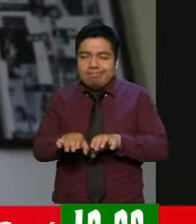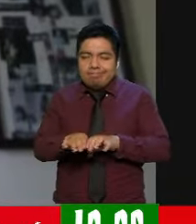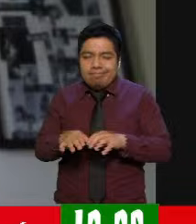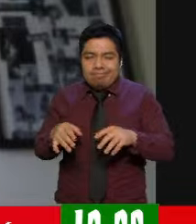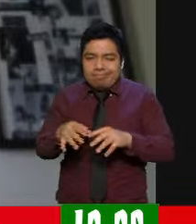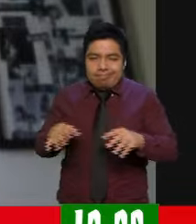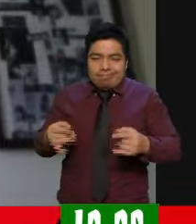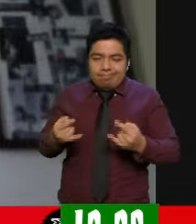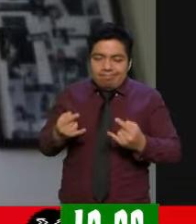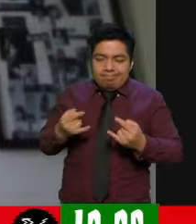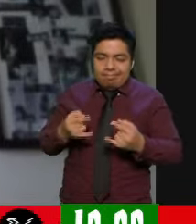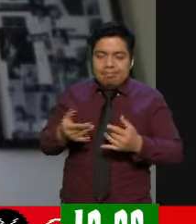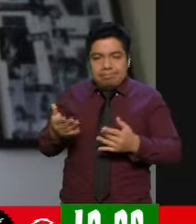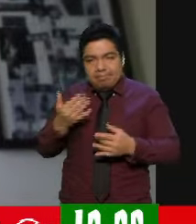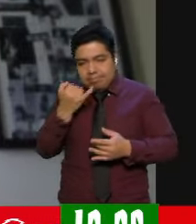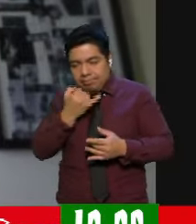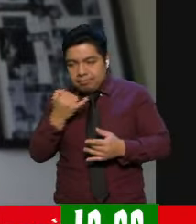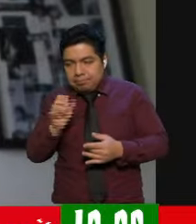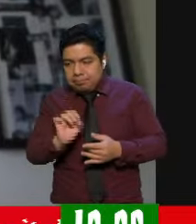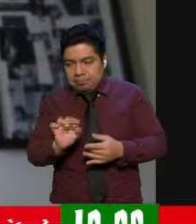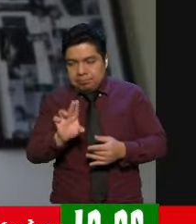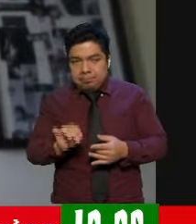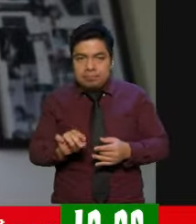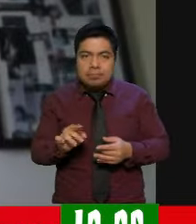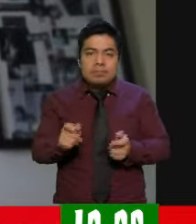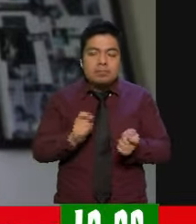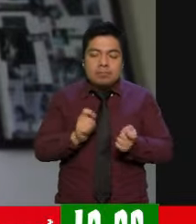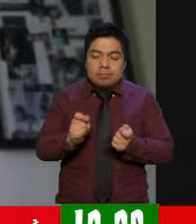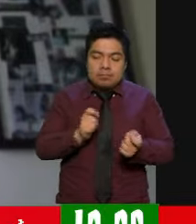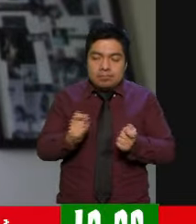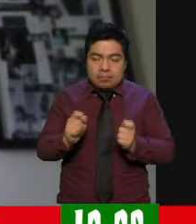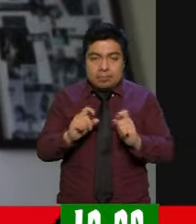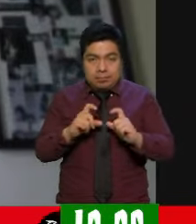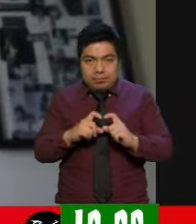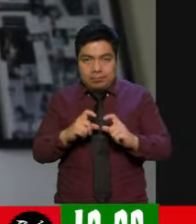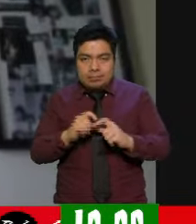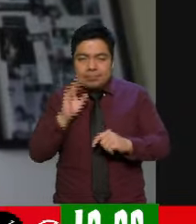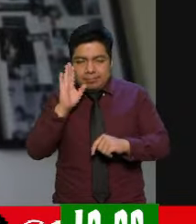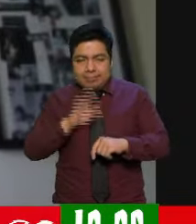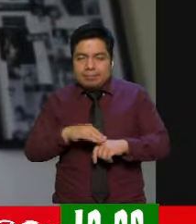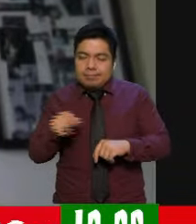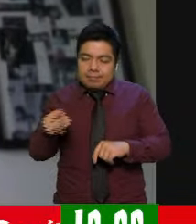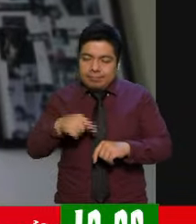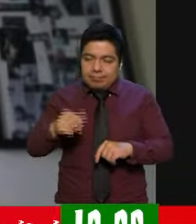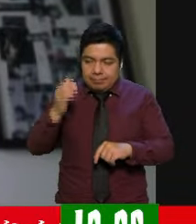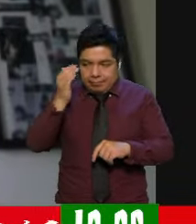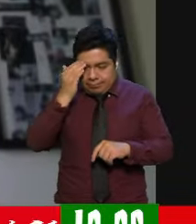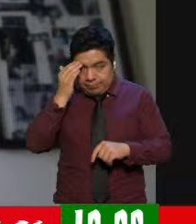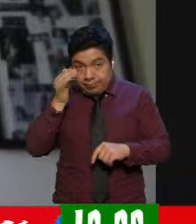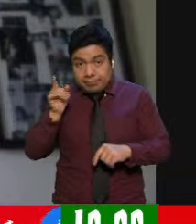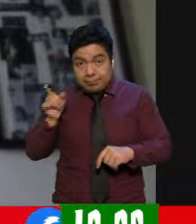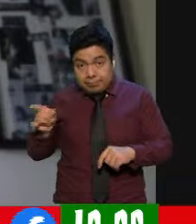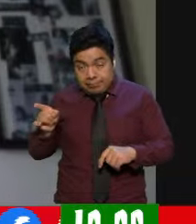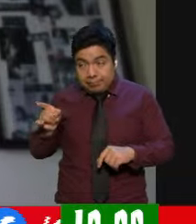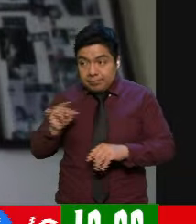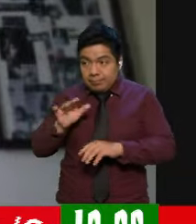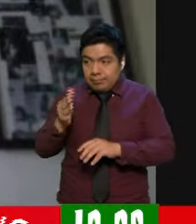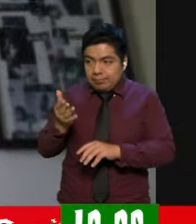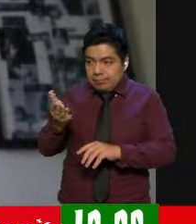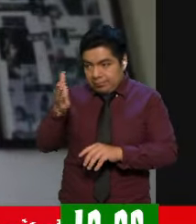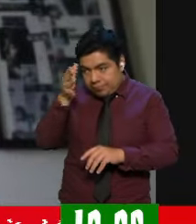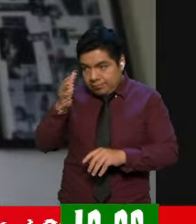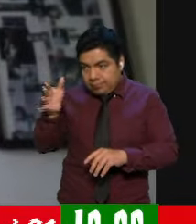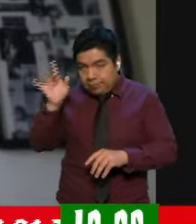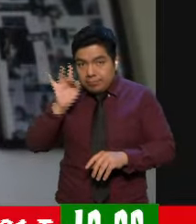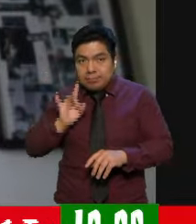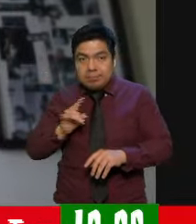este movimiento rock en tu idioma, de rock en tu idioma, que era pues manejado por las disqueras, el más comercial. Y la señora nos dio espacio ahí en